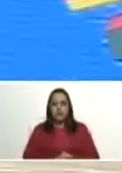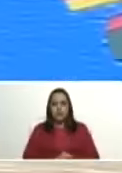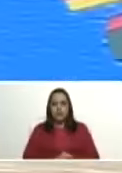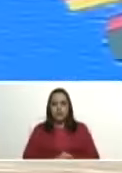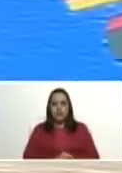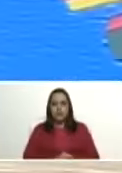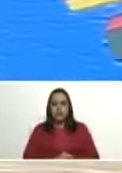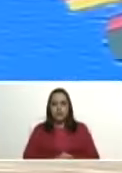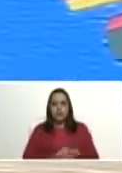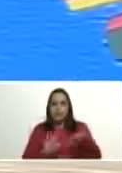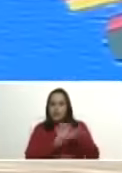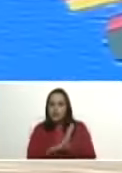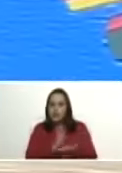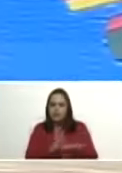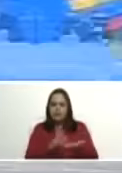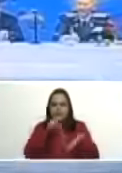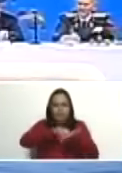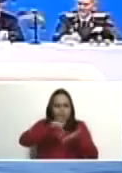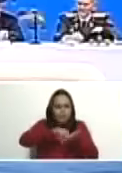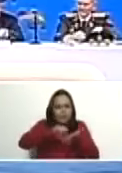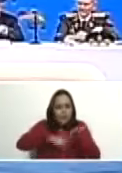del expediente histórico,